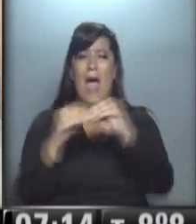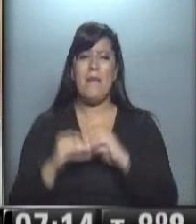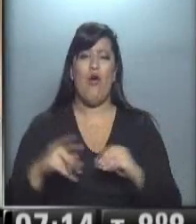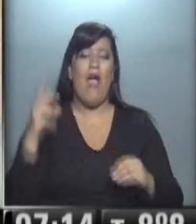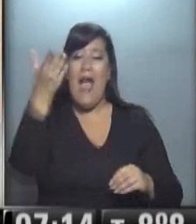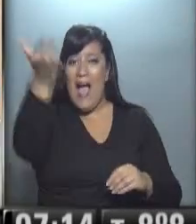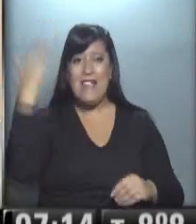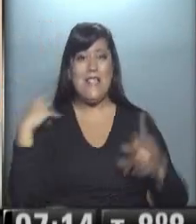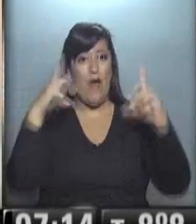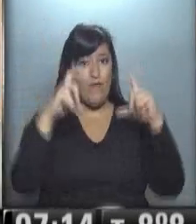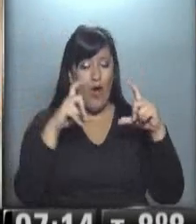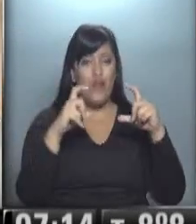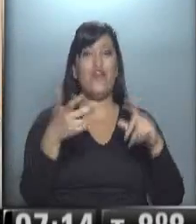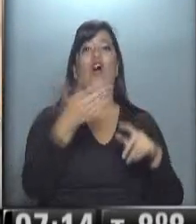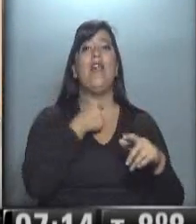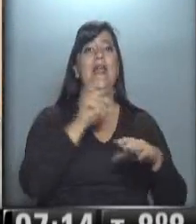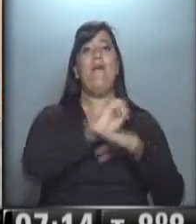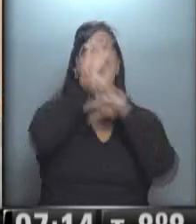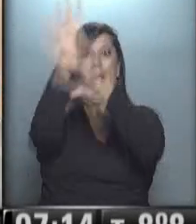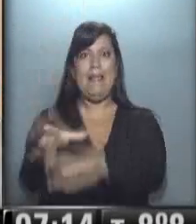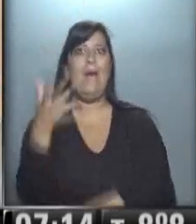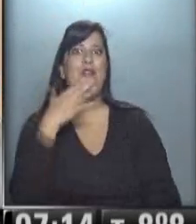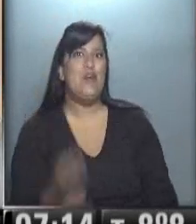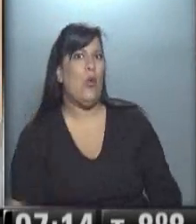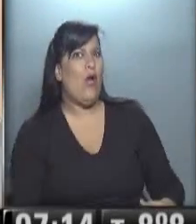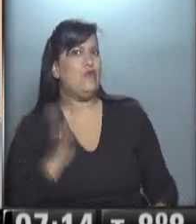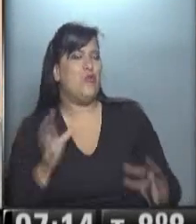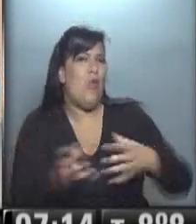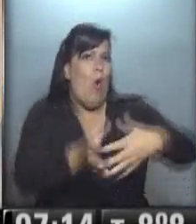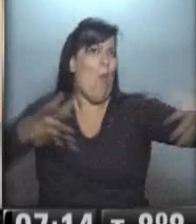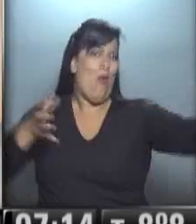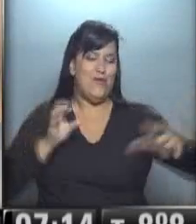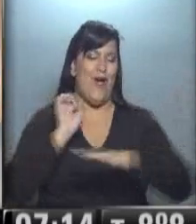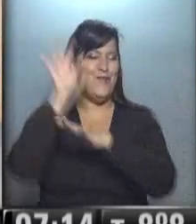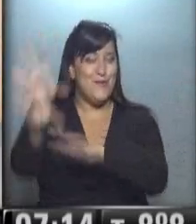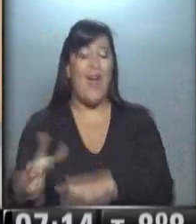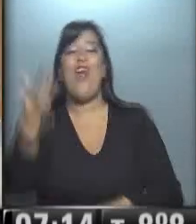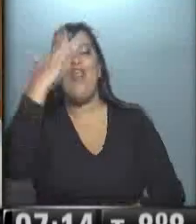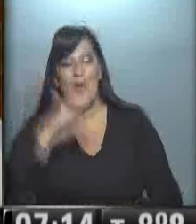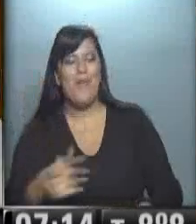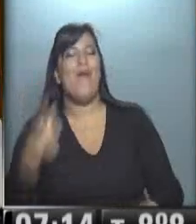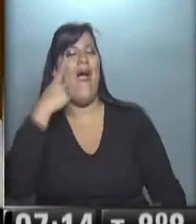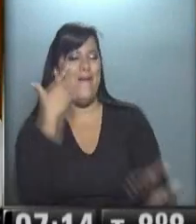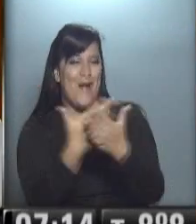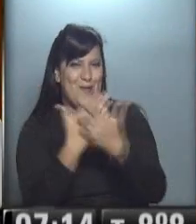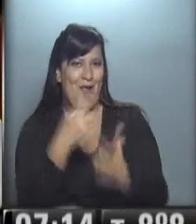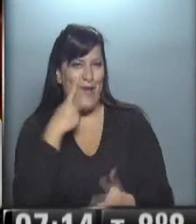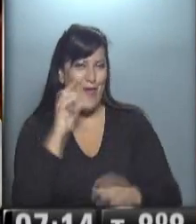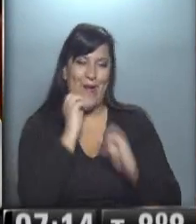foto y queríamos mandársela, pero se iba a asustar. Preferimos no mandarle nada y que, bueno, después nos conozca personalmente.